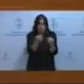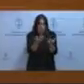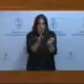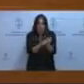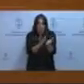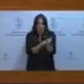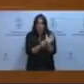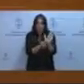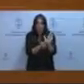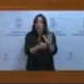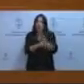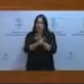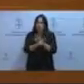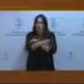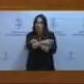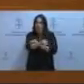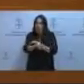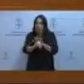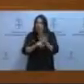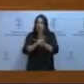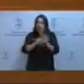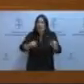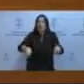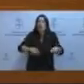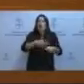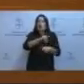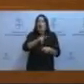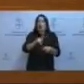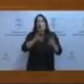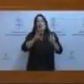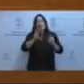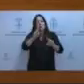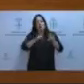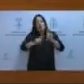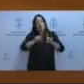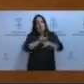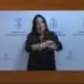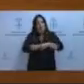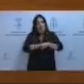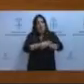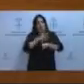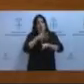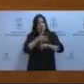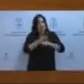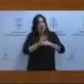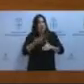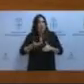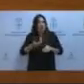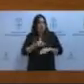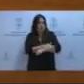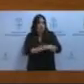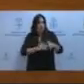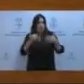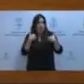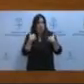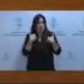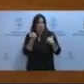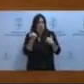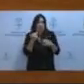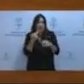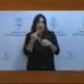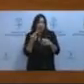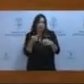recursos naturales nos sobran. Nos falta dirección desde el Gobierno, porque la cadena de valor turístico tiene una parte que empieza en los poderes públicos. Y esos poderes públicos no han sido capaces de